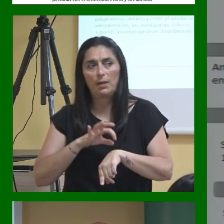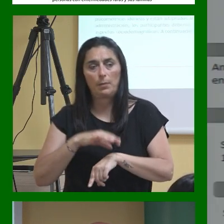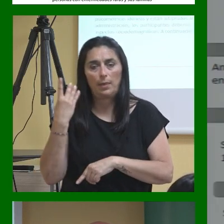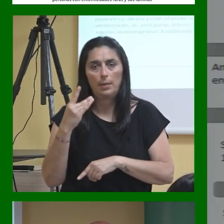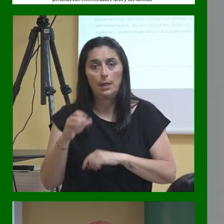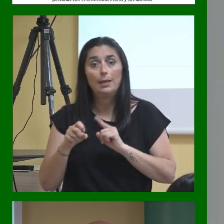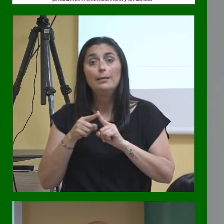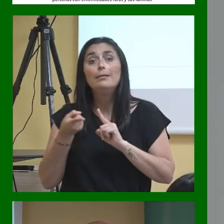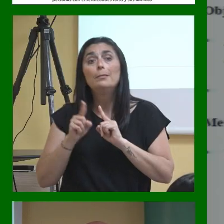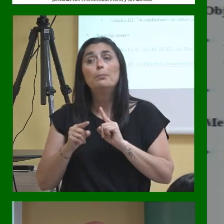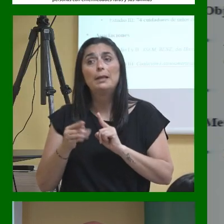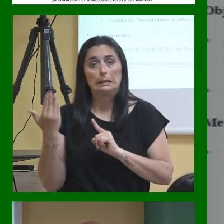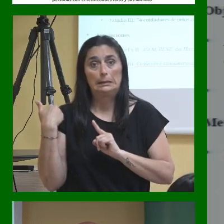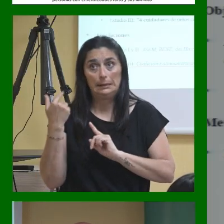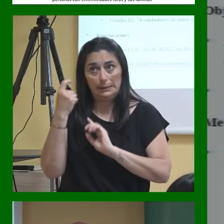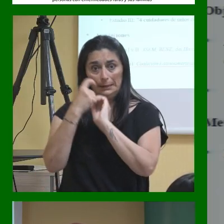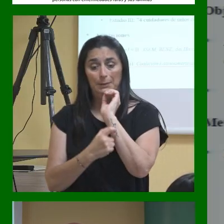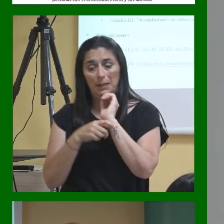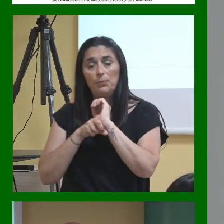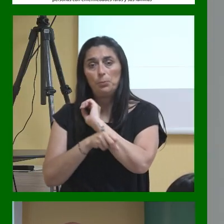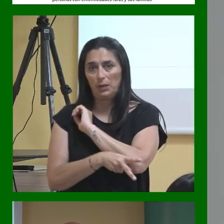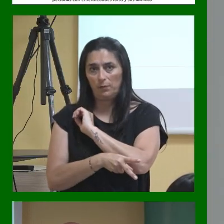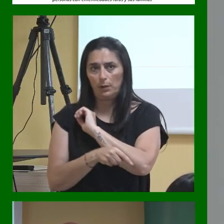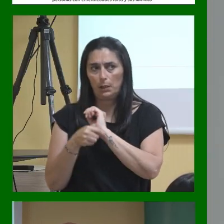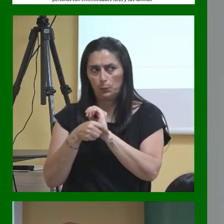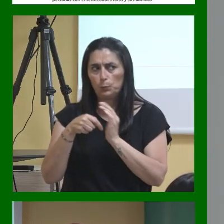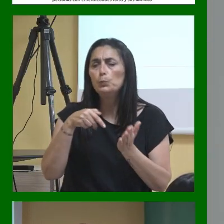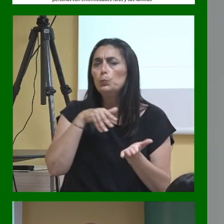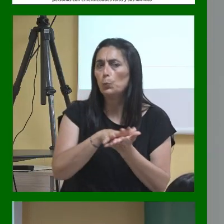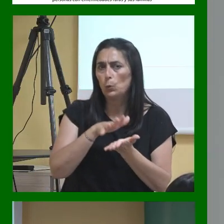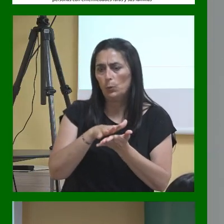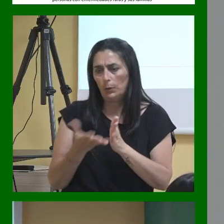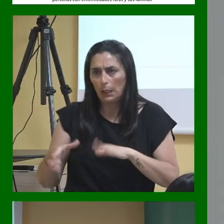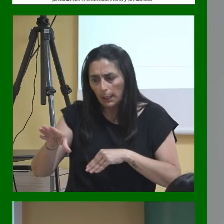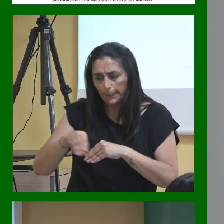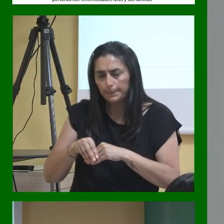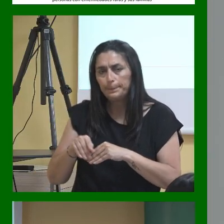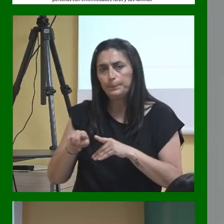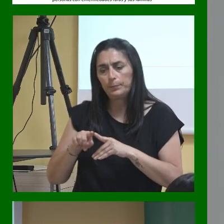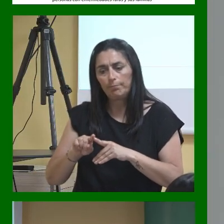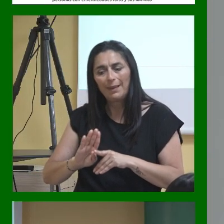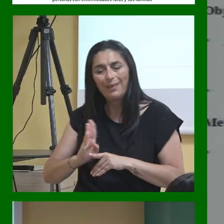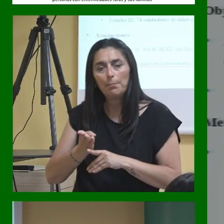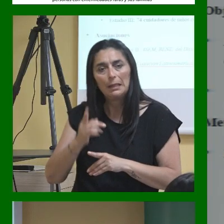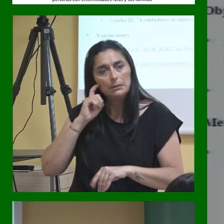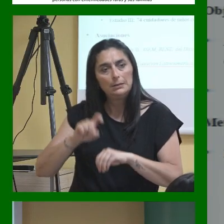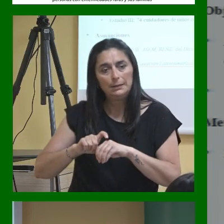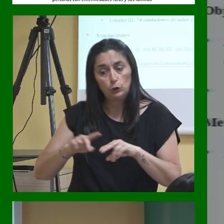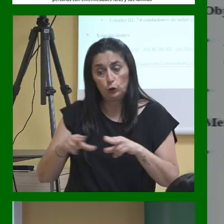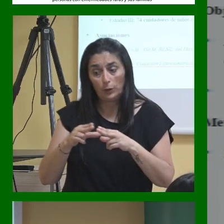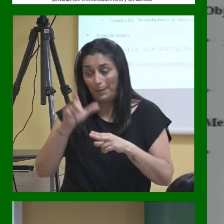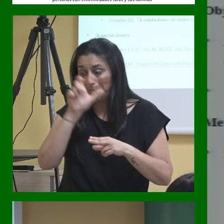espina bífida también. Y todo esto está en publicaciones. Hemos tratado de evaluar el impacto psicosocial de los cuidadores a través